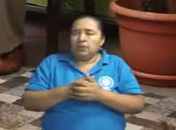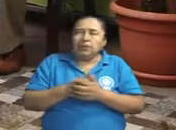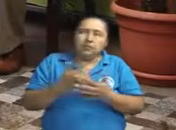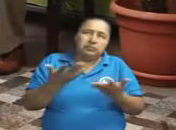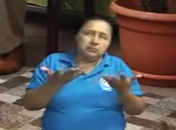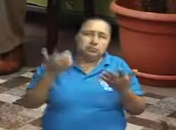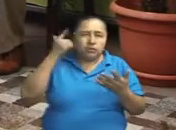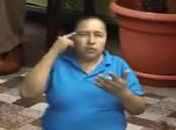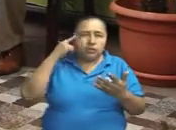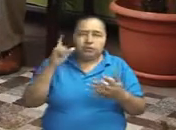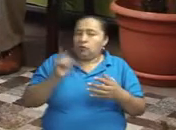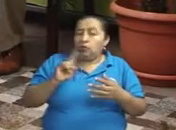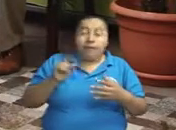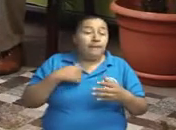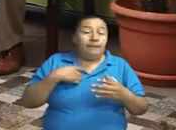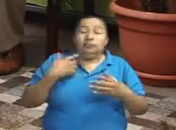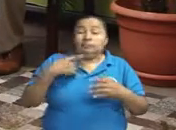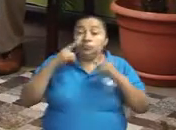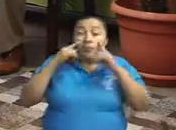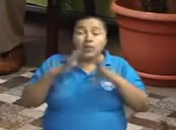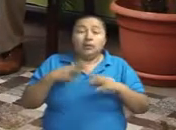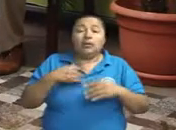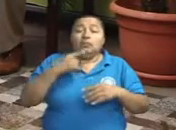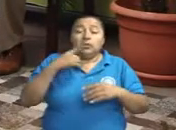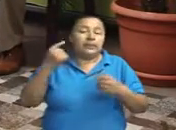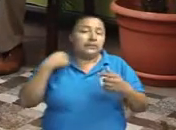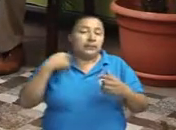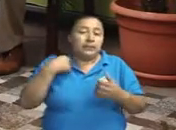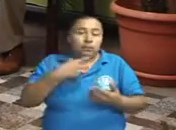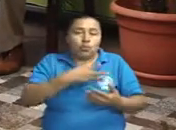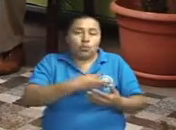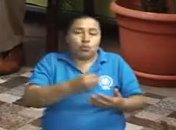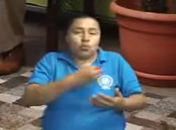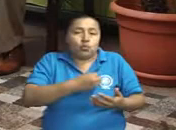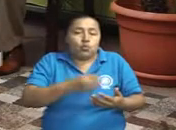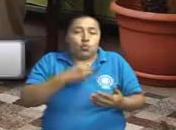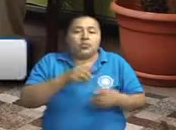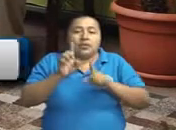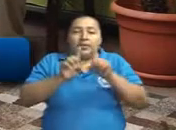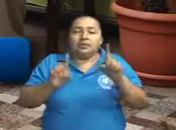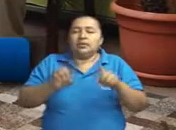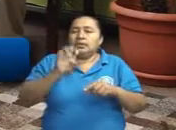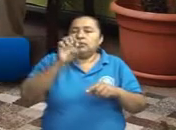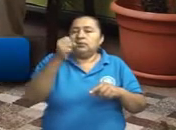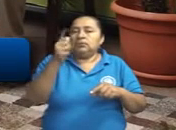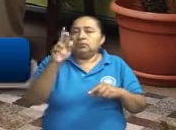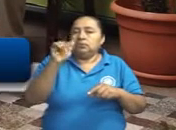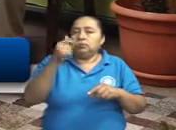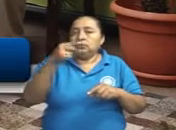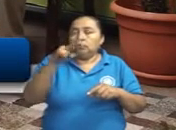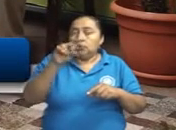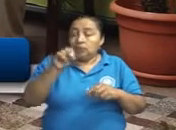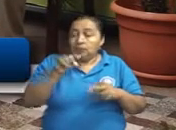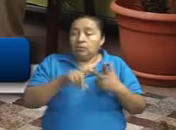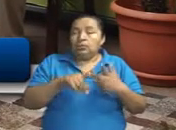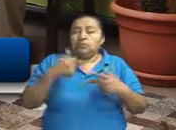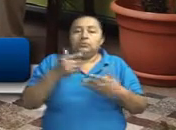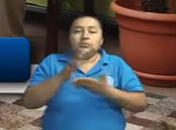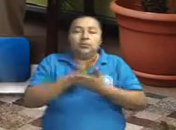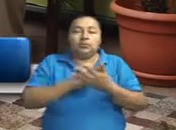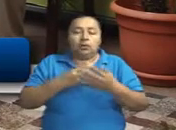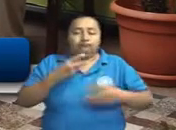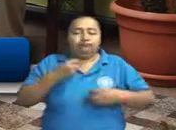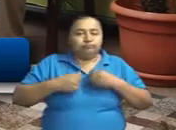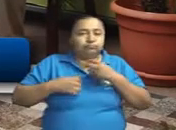un factor de protección, protección. Porque cada vez que ella da a amamantar y eso, pues uh-huh. el nivel de estrógeno y el nivel de ciertas